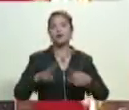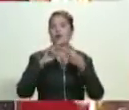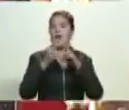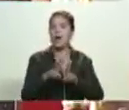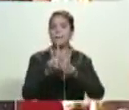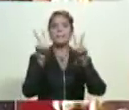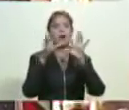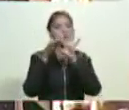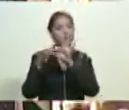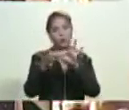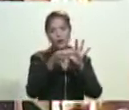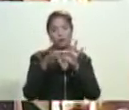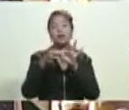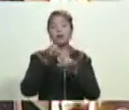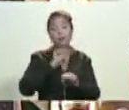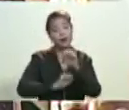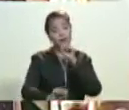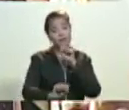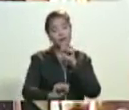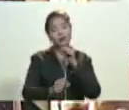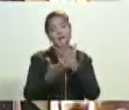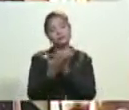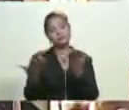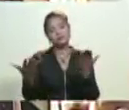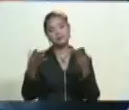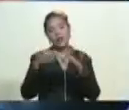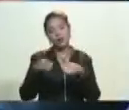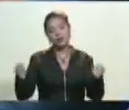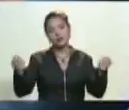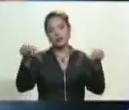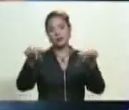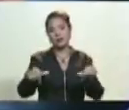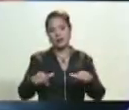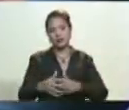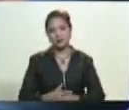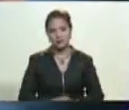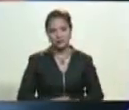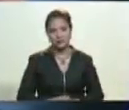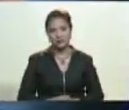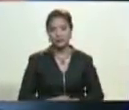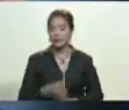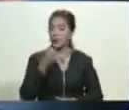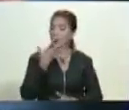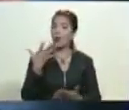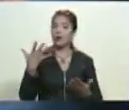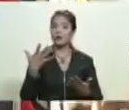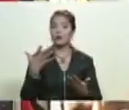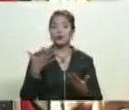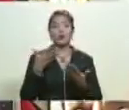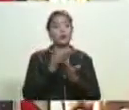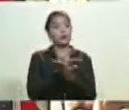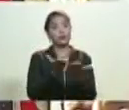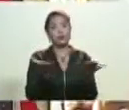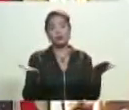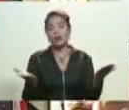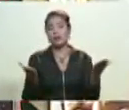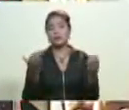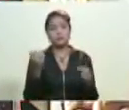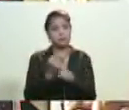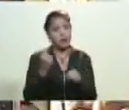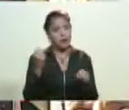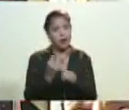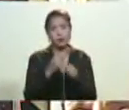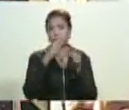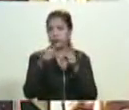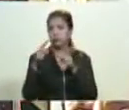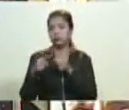la soberanía y para defender a nuestra madre tierra. Bueno, compañeros, cuerpo soberanísimo y plenipotenciario,